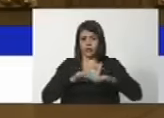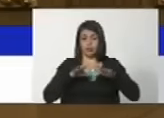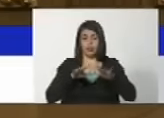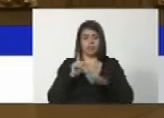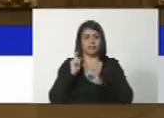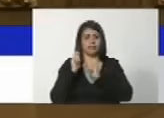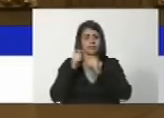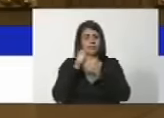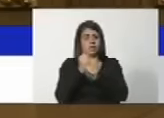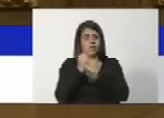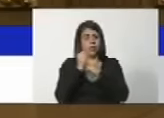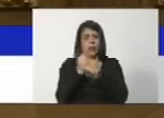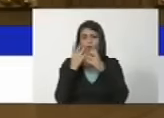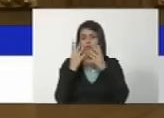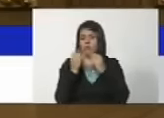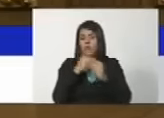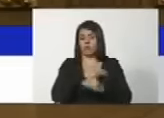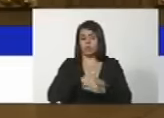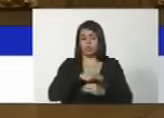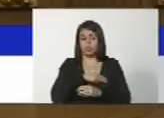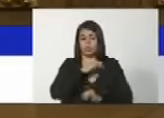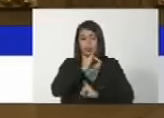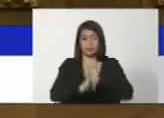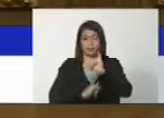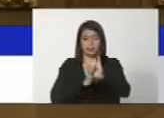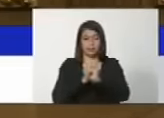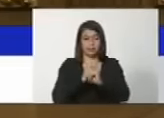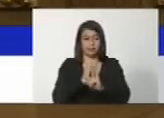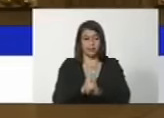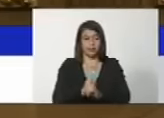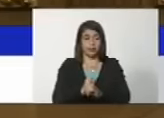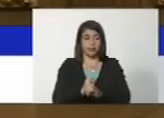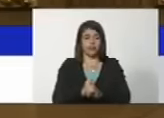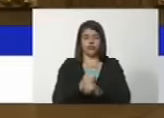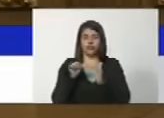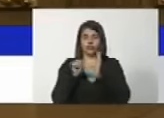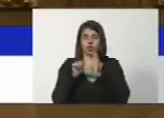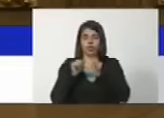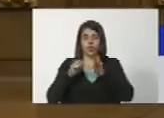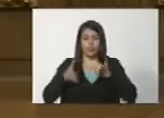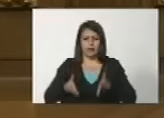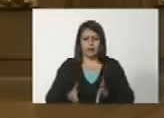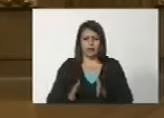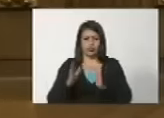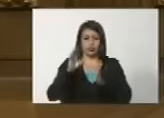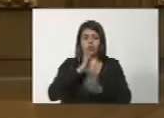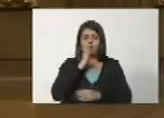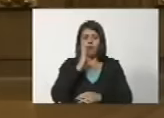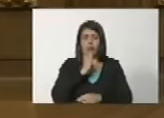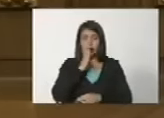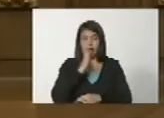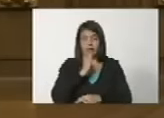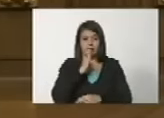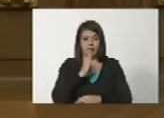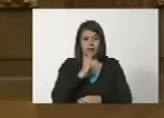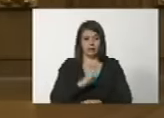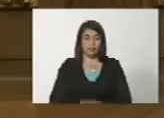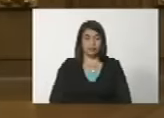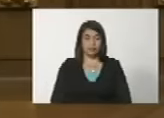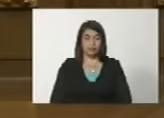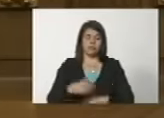ha desempeñado muchísimas misiones internacionales, es original, nativa del estado Barinas,